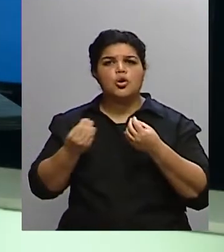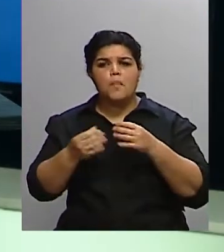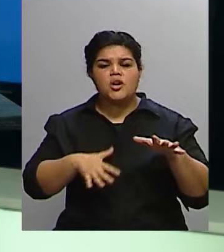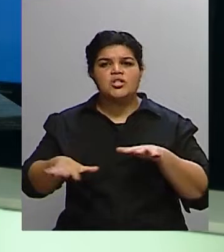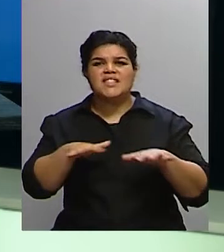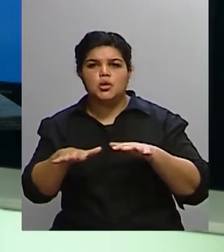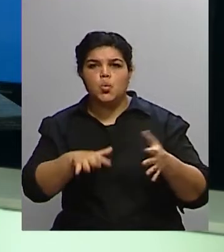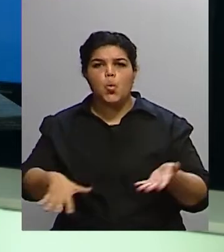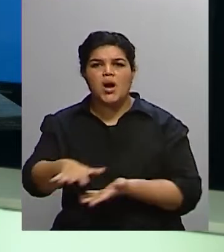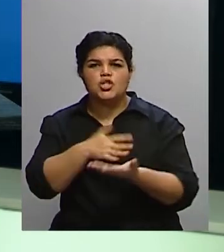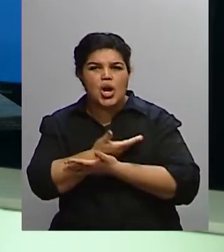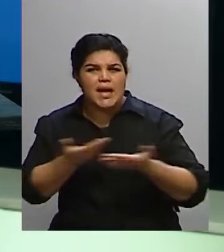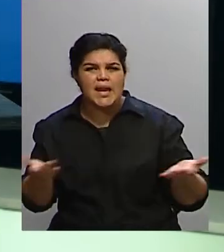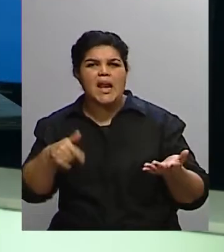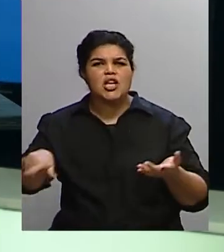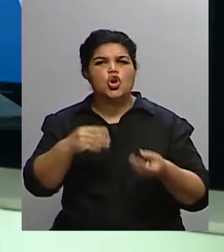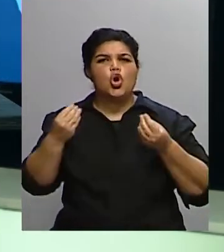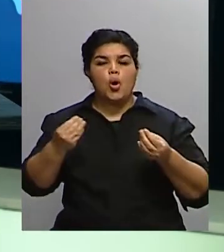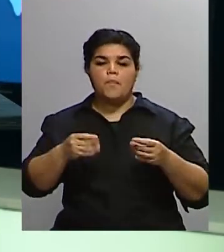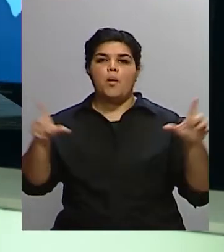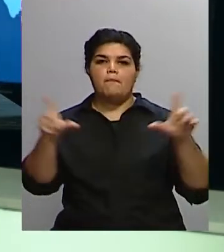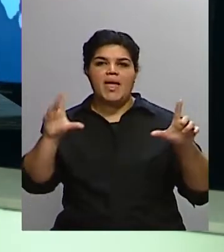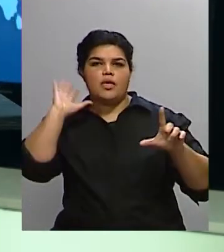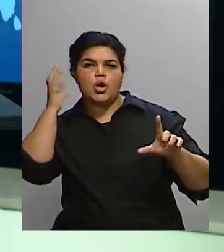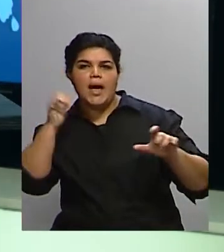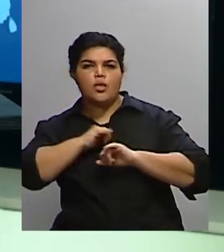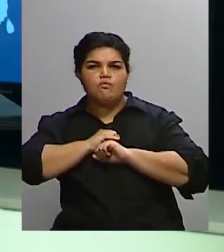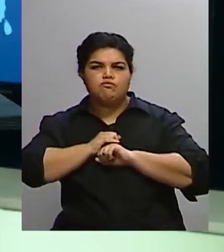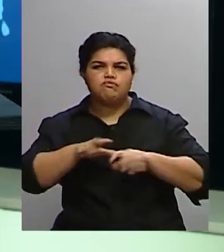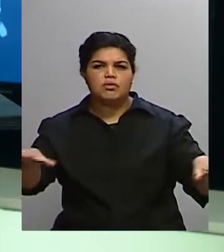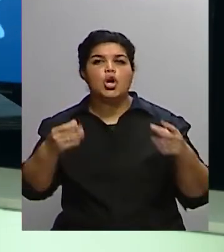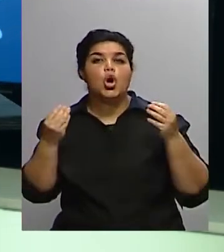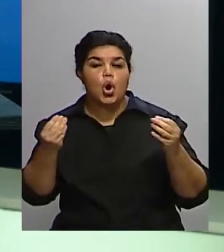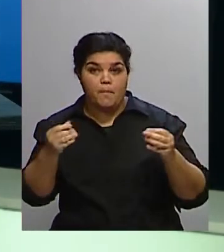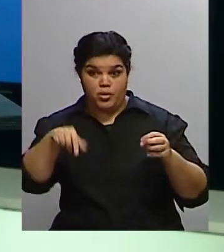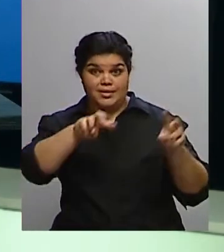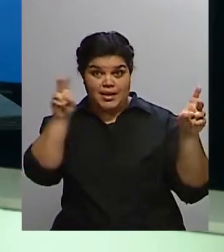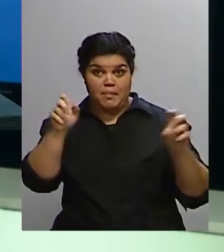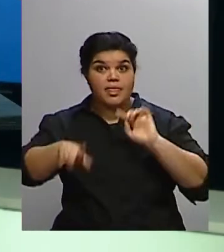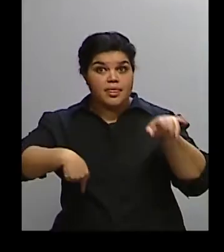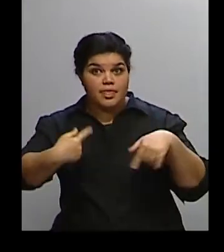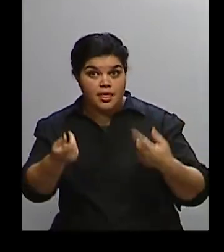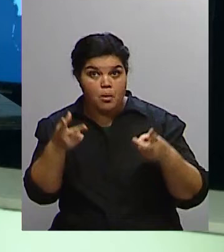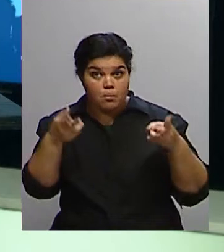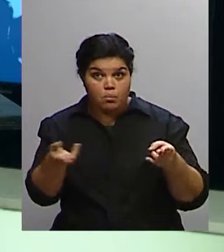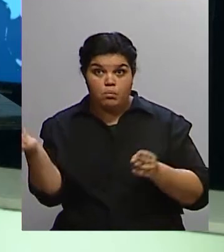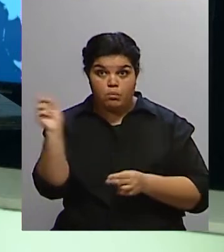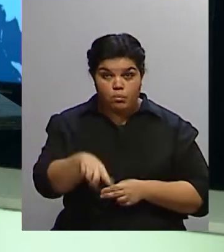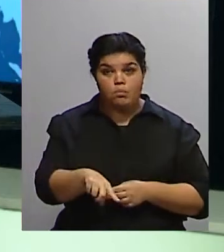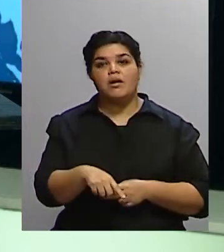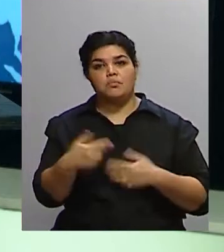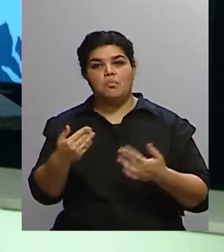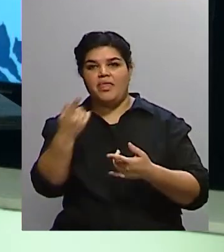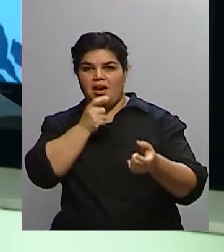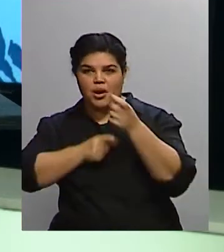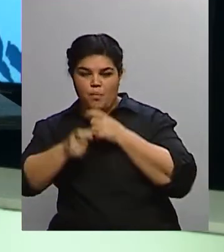que ya lo dijimos, pero sobre todo cómo manejan los medios de comunicación de Chile este tema. Pero eso lo respondemos en unos minutitos nada más. Estamos